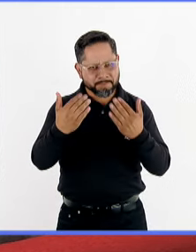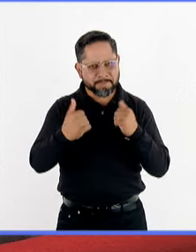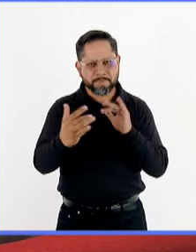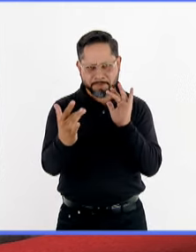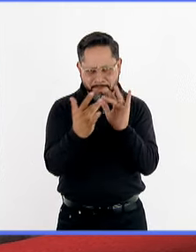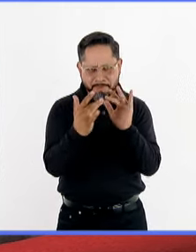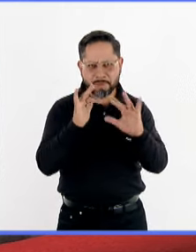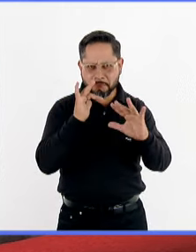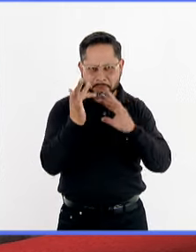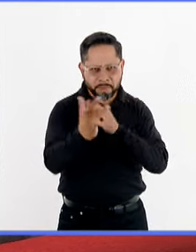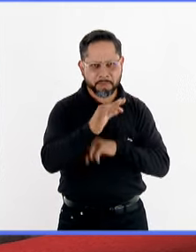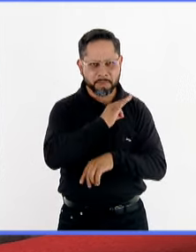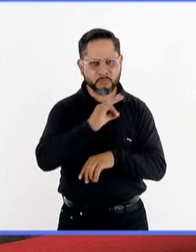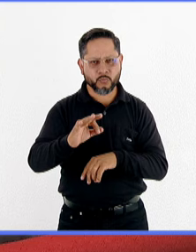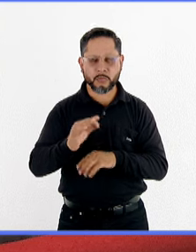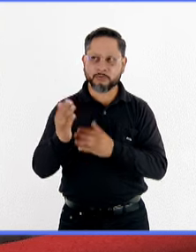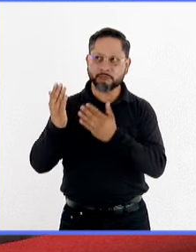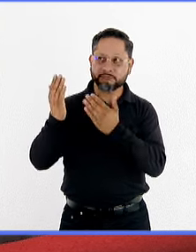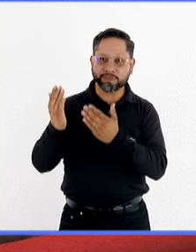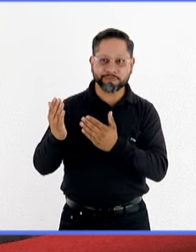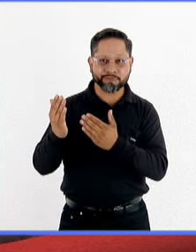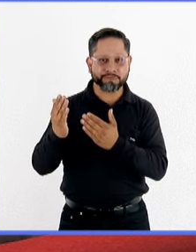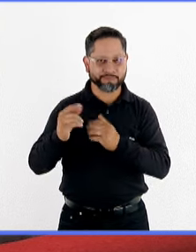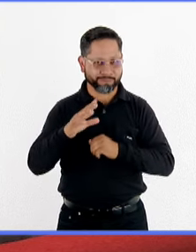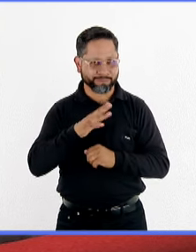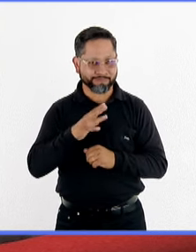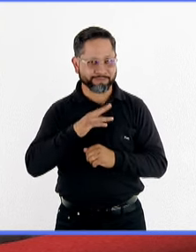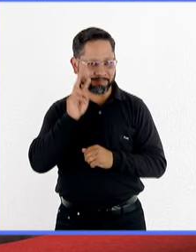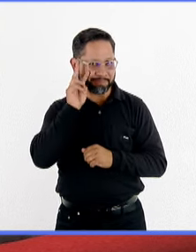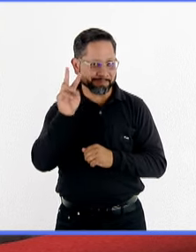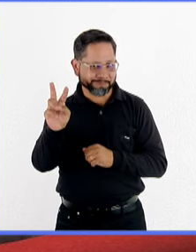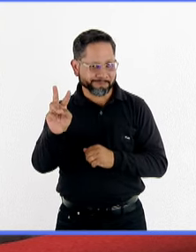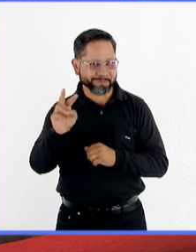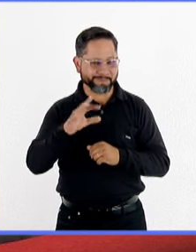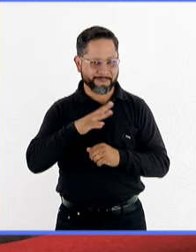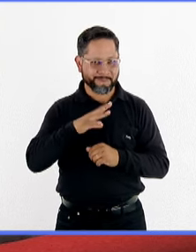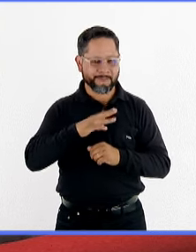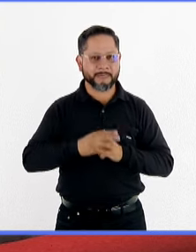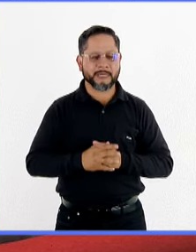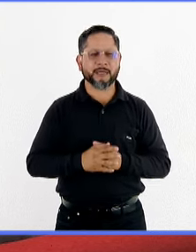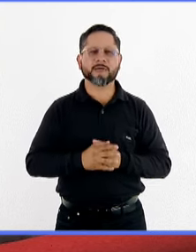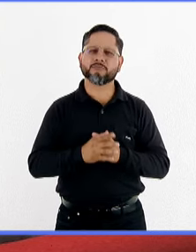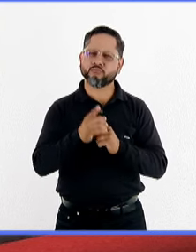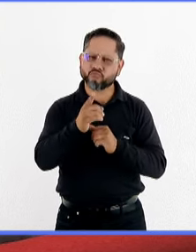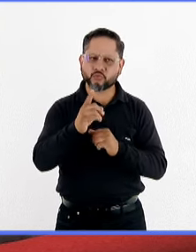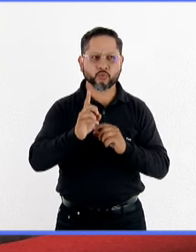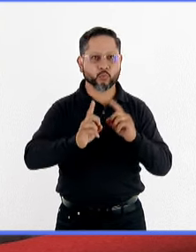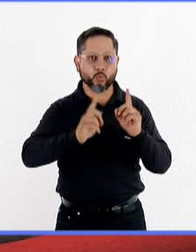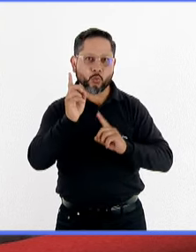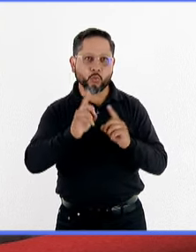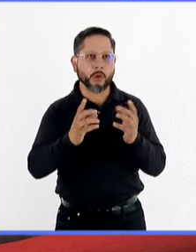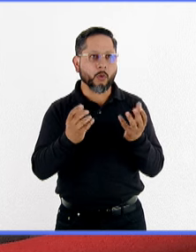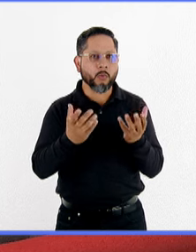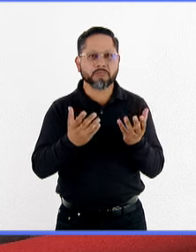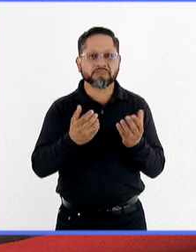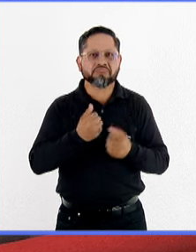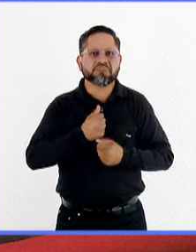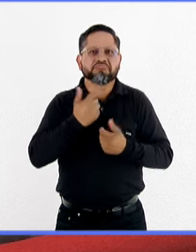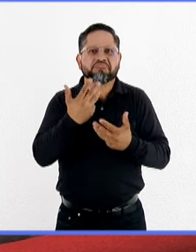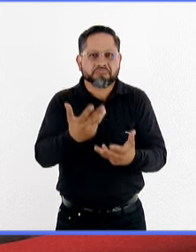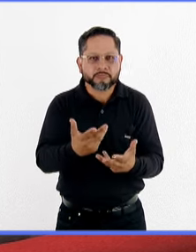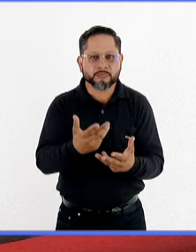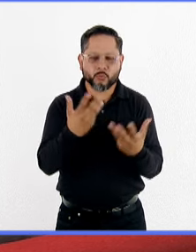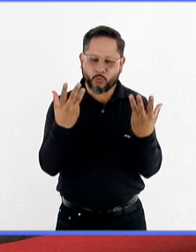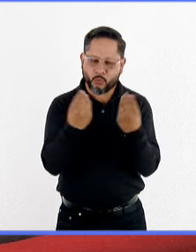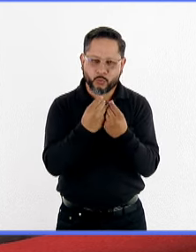contacto con nosotros a través de nuestras redes sociales. Están apareciendo en este momento en nuestra pantalla. Háganos llegar sus dudas, sus comentarios y sigamos